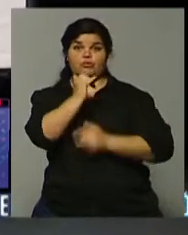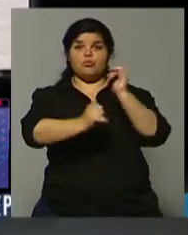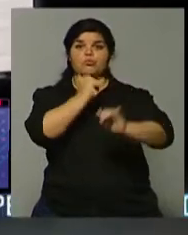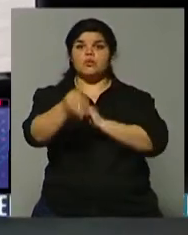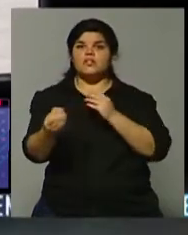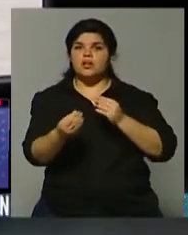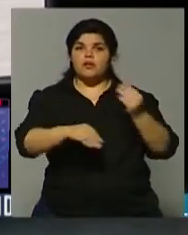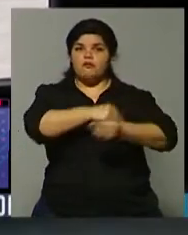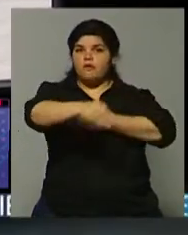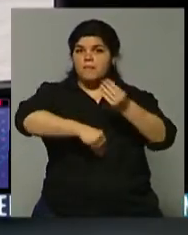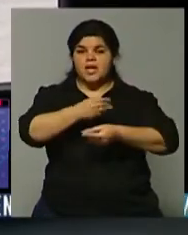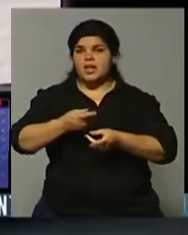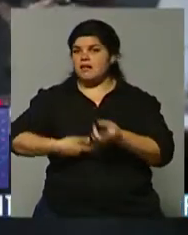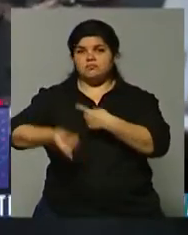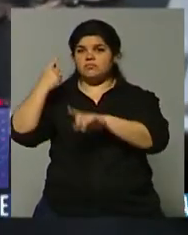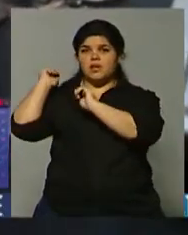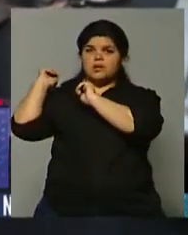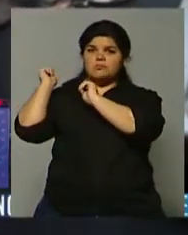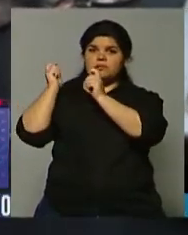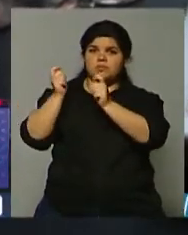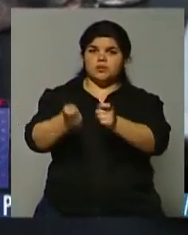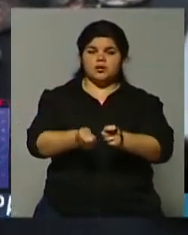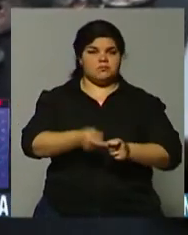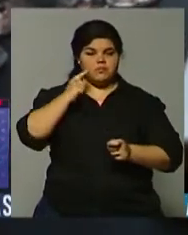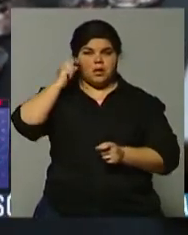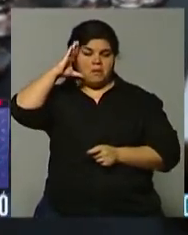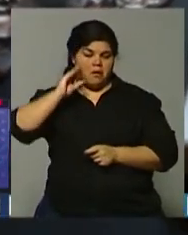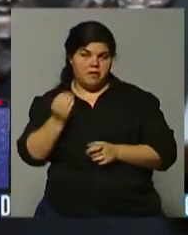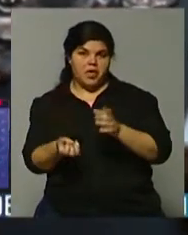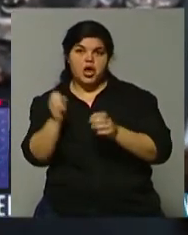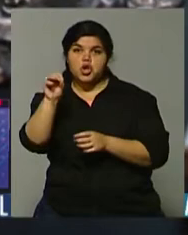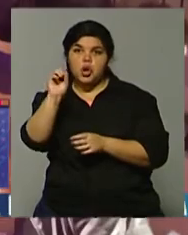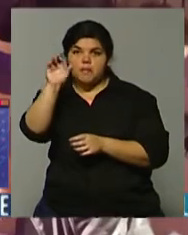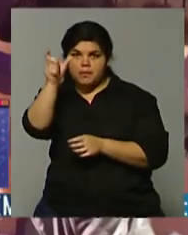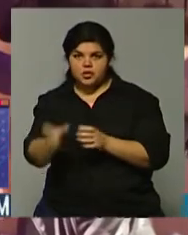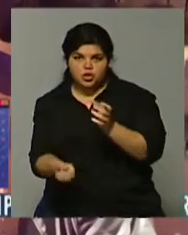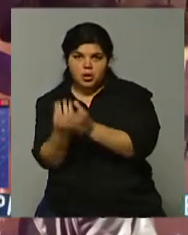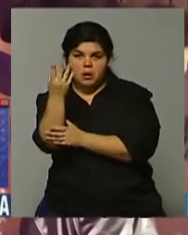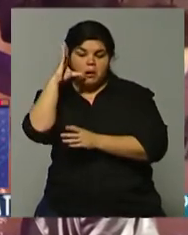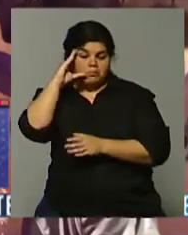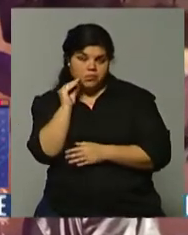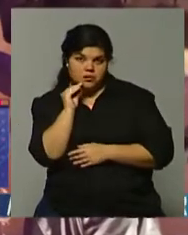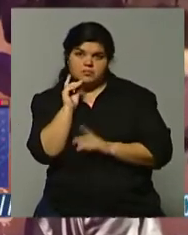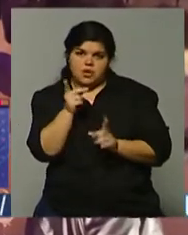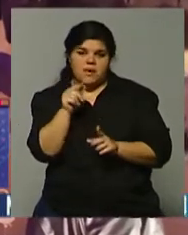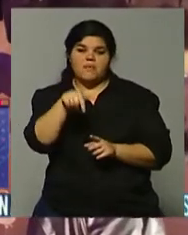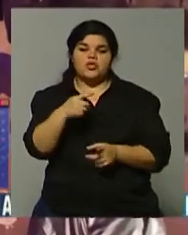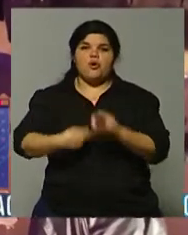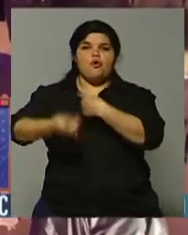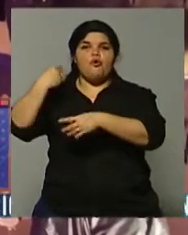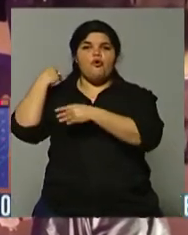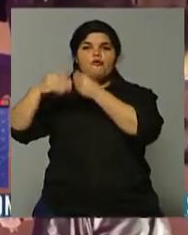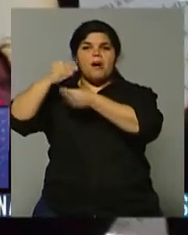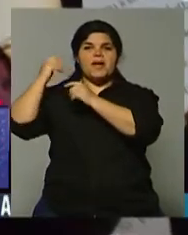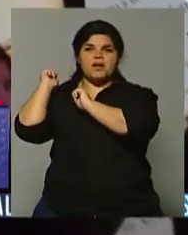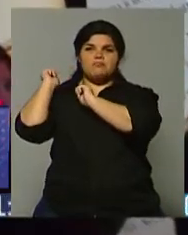de familia, es tradicional. Explicaban el nombre, no recuerdo la fundadora, perdón. Pero bueno, explicaba que era un negocio de familia, que empezaron con la